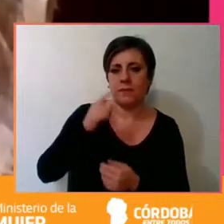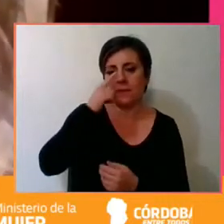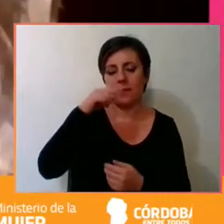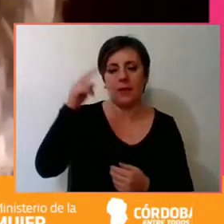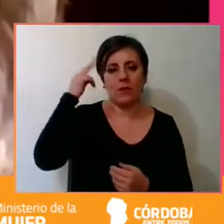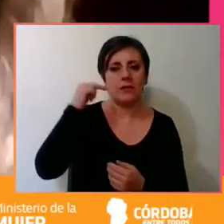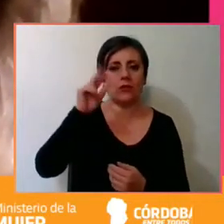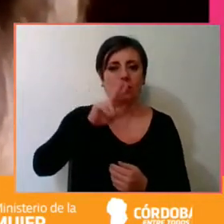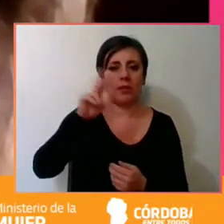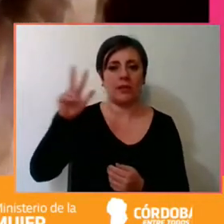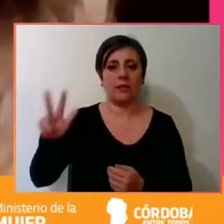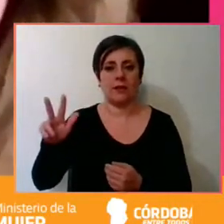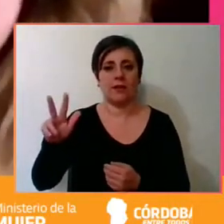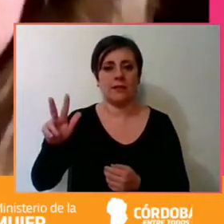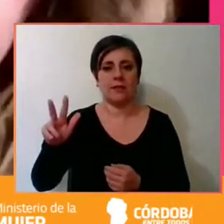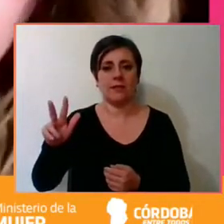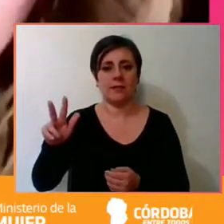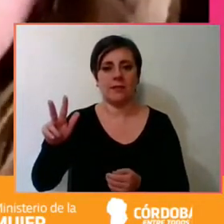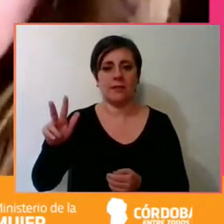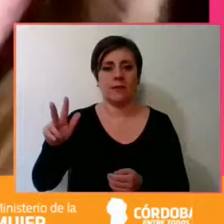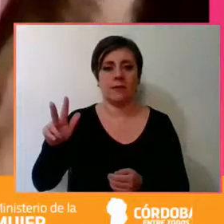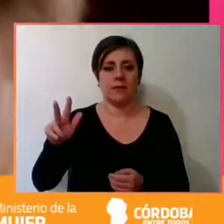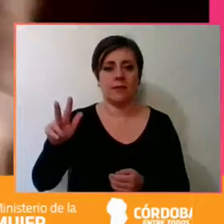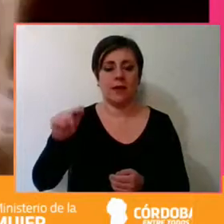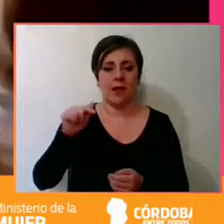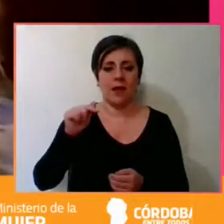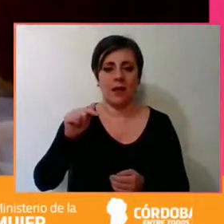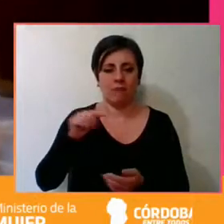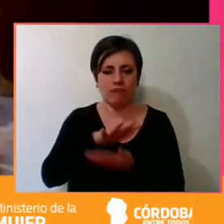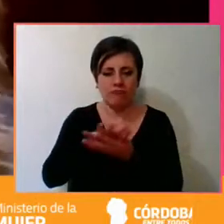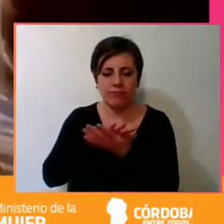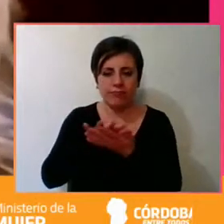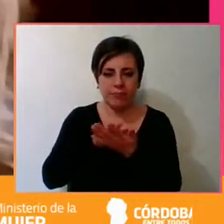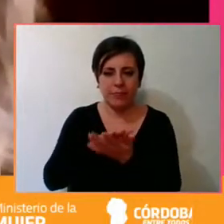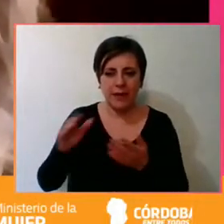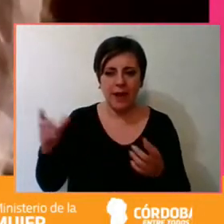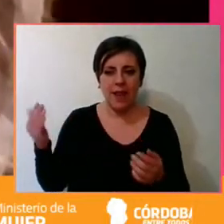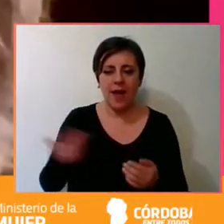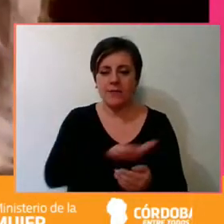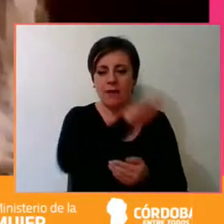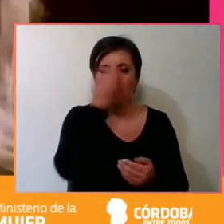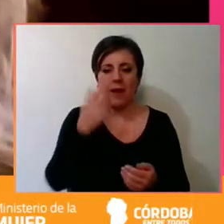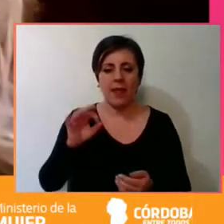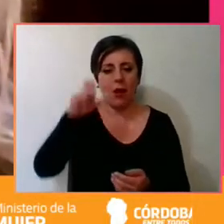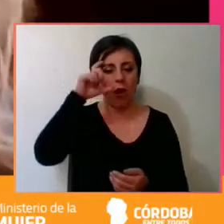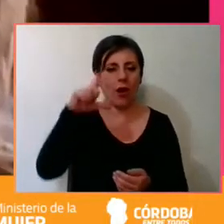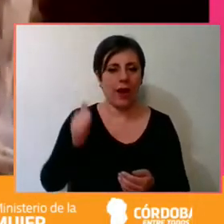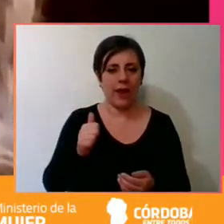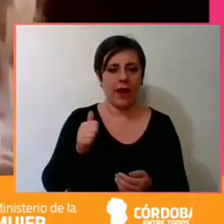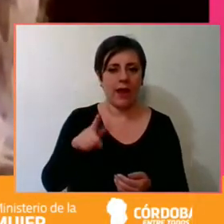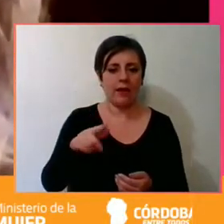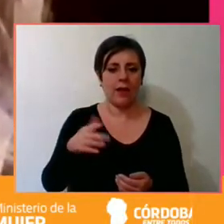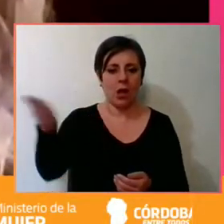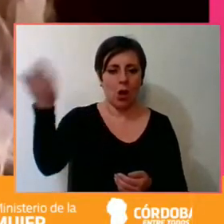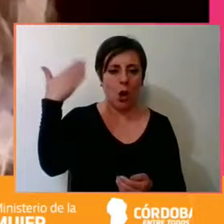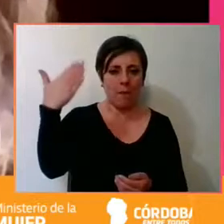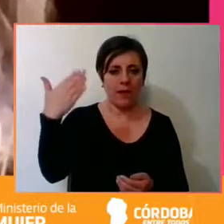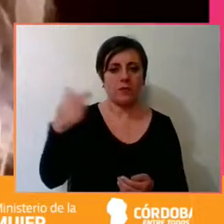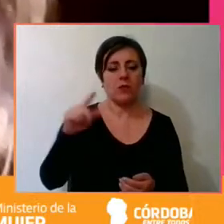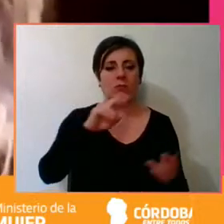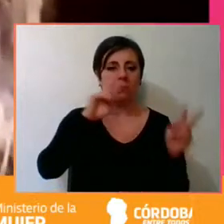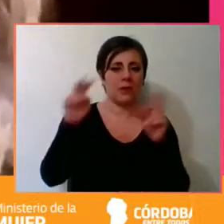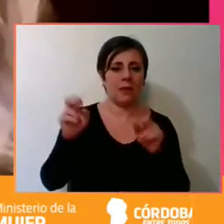1933 se motivó para que la Asamblea de la OEA convirtiera en convención un tema